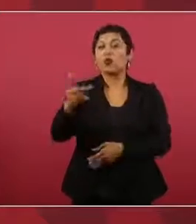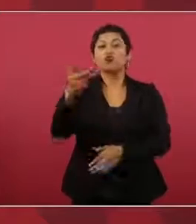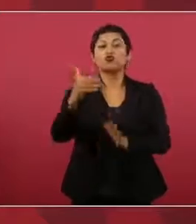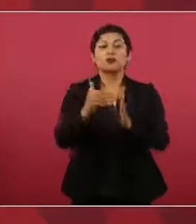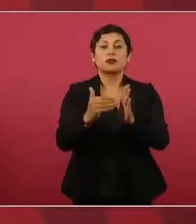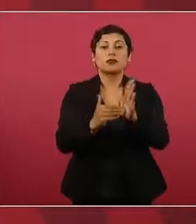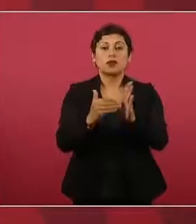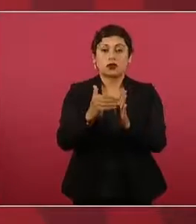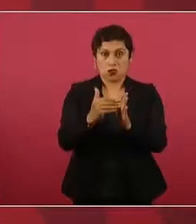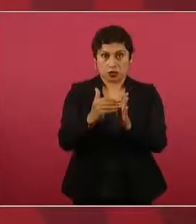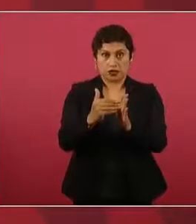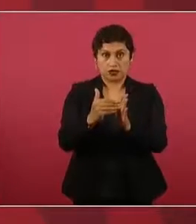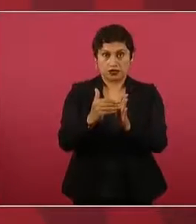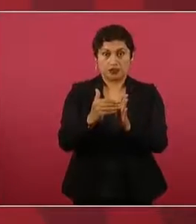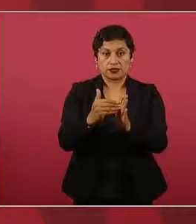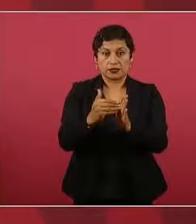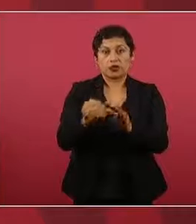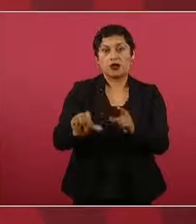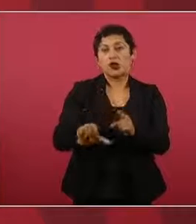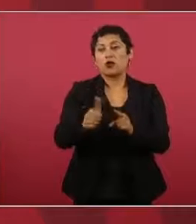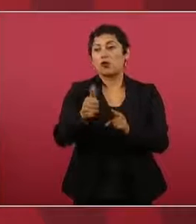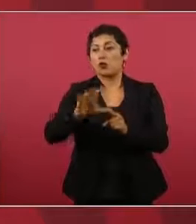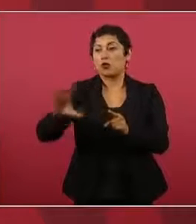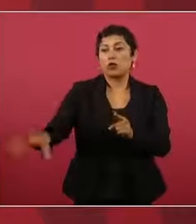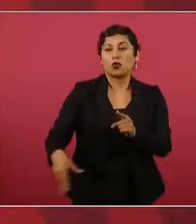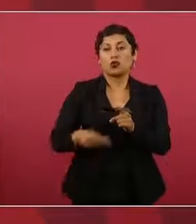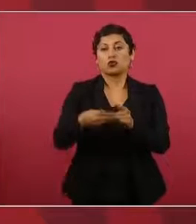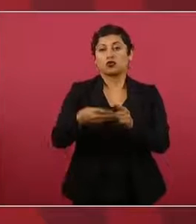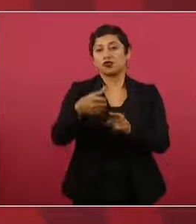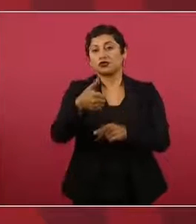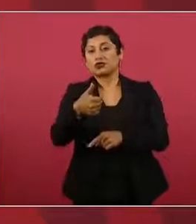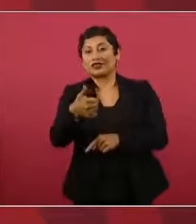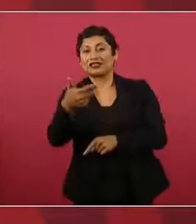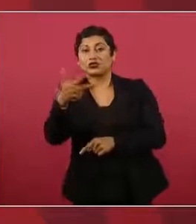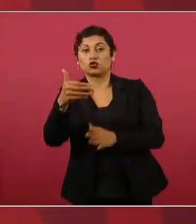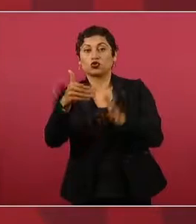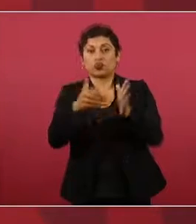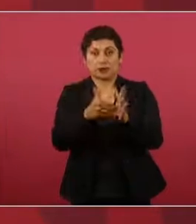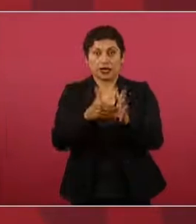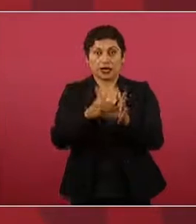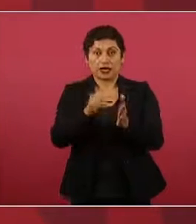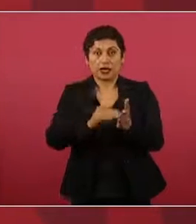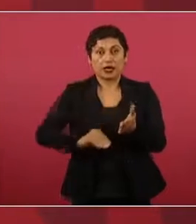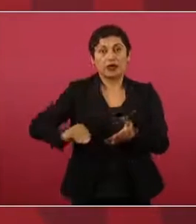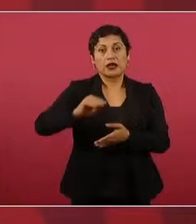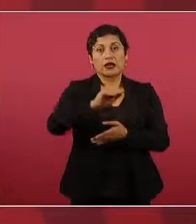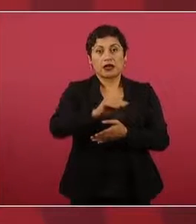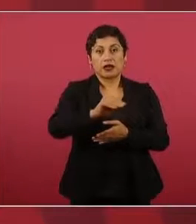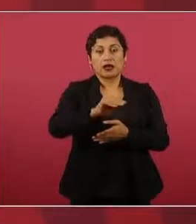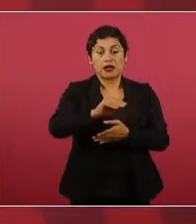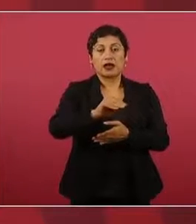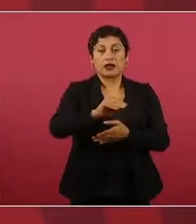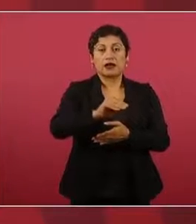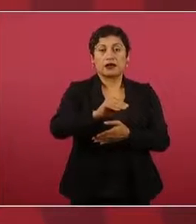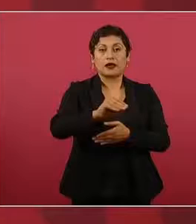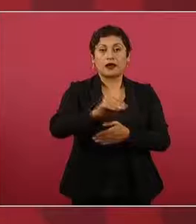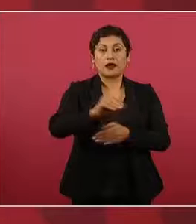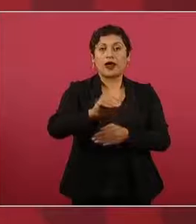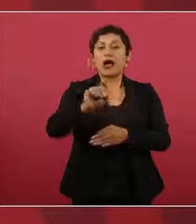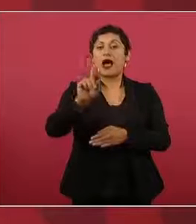más otros 6, 8,000 millones en el distrito de riego. Esa